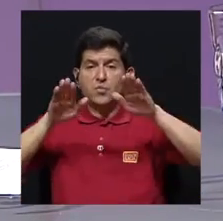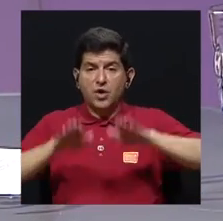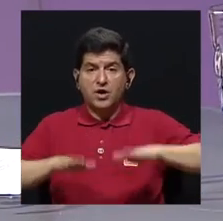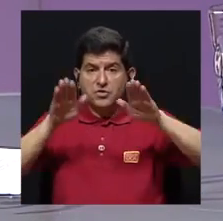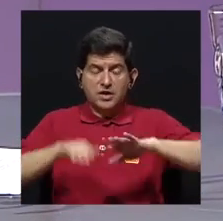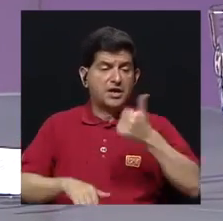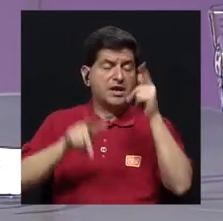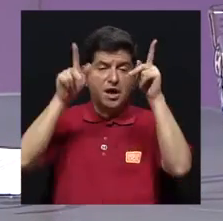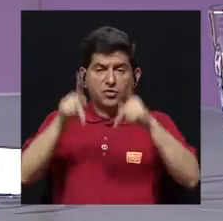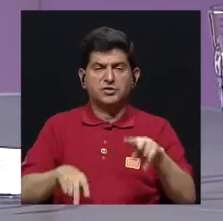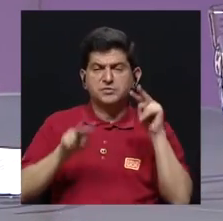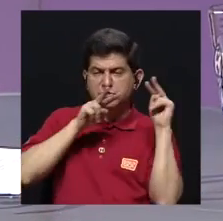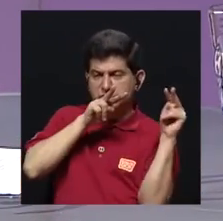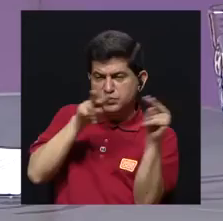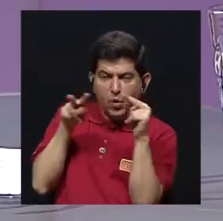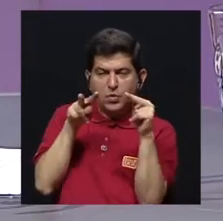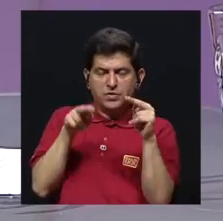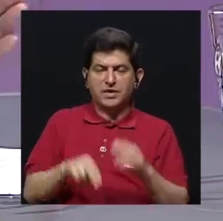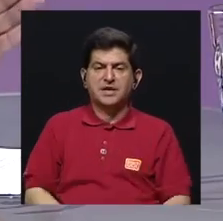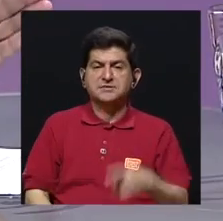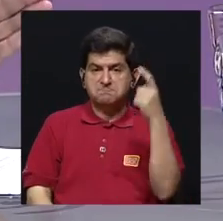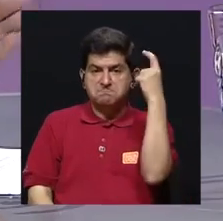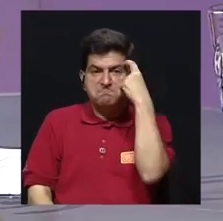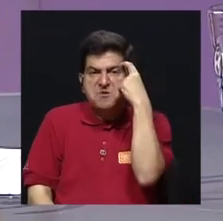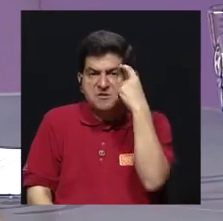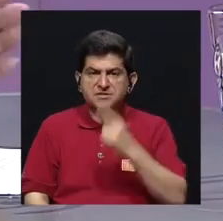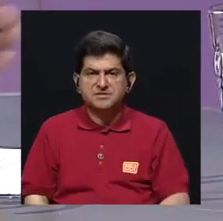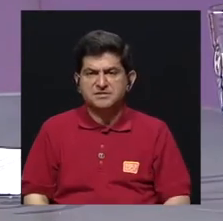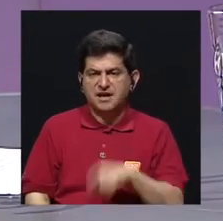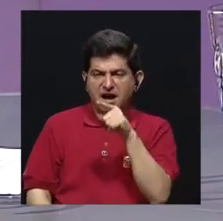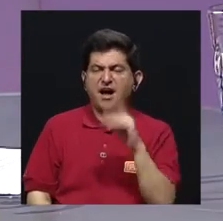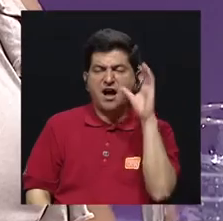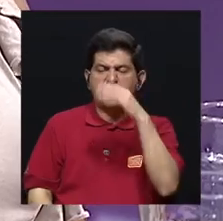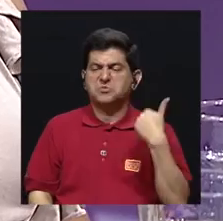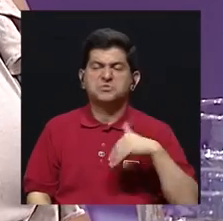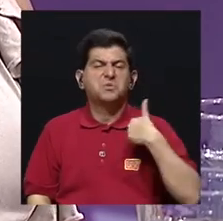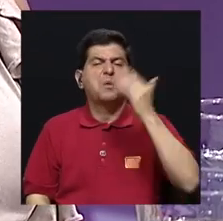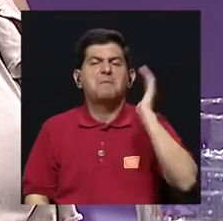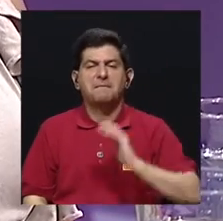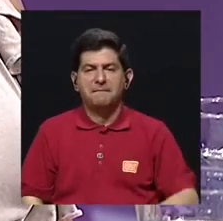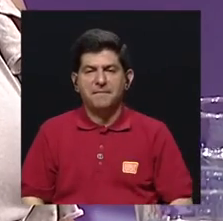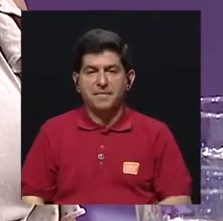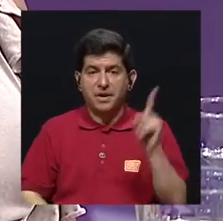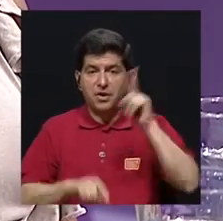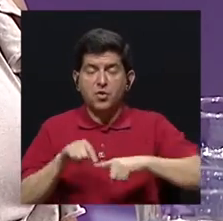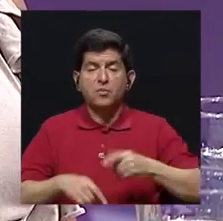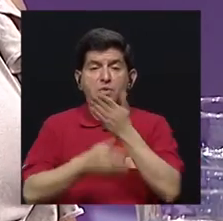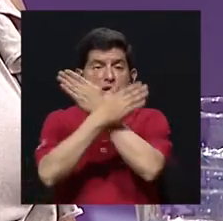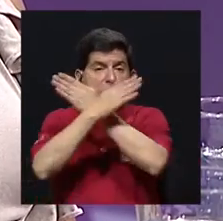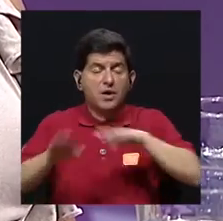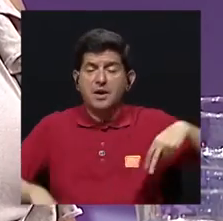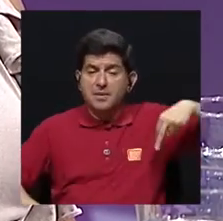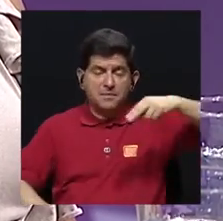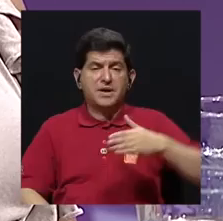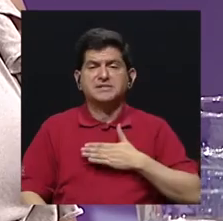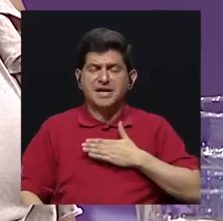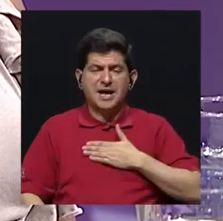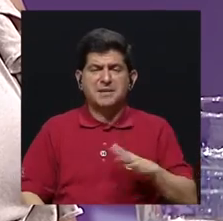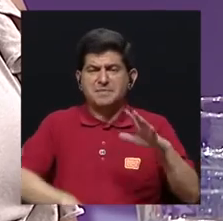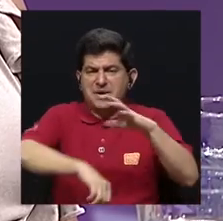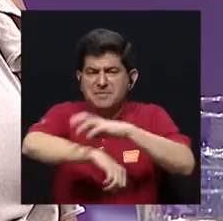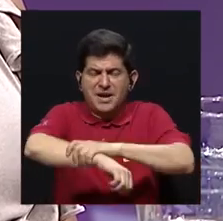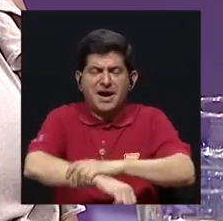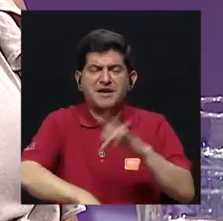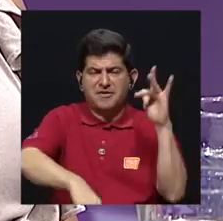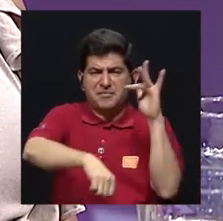que otras mujeres me miran y lo que piensan es, lo anda buscando. No puedo caminar en paz mientras me agarran, me tocan, me chiflan,